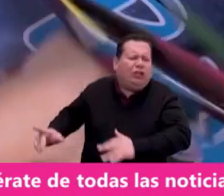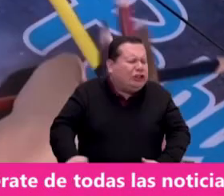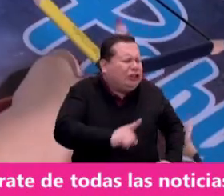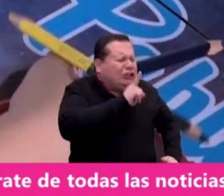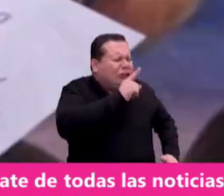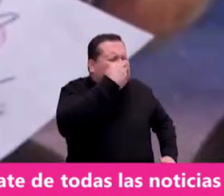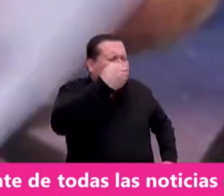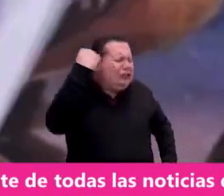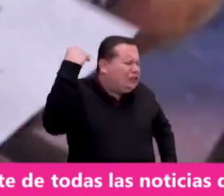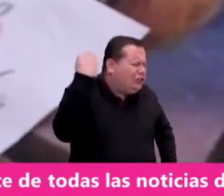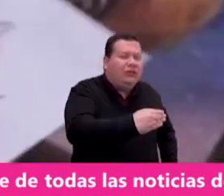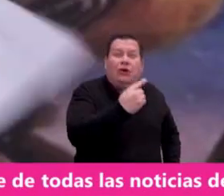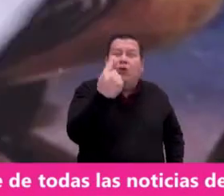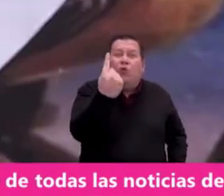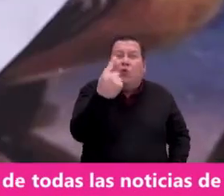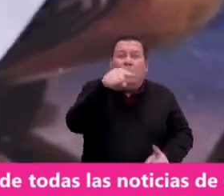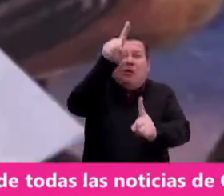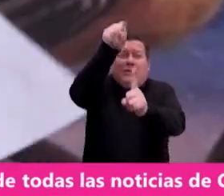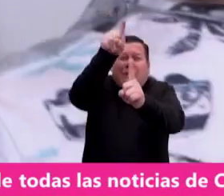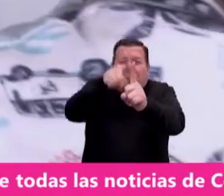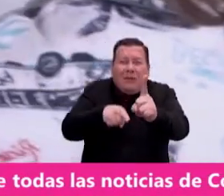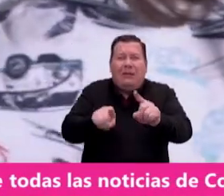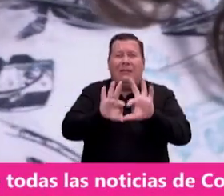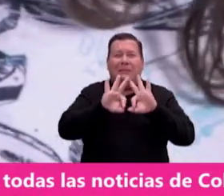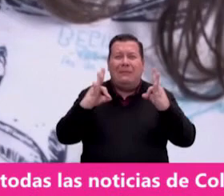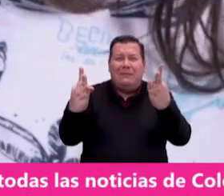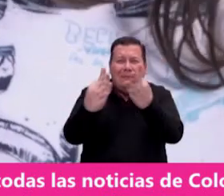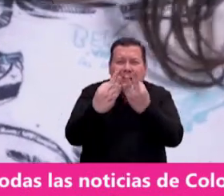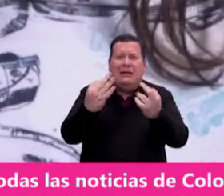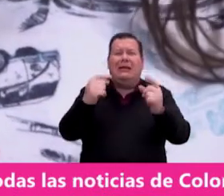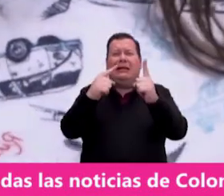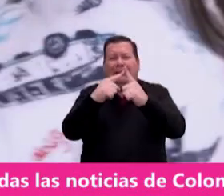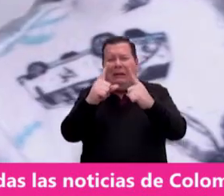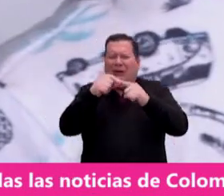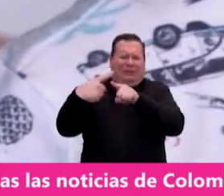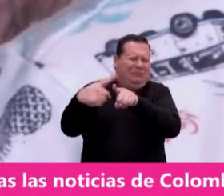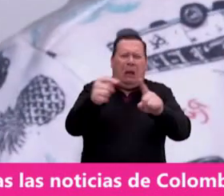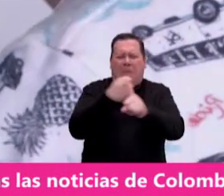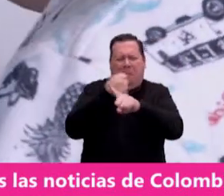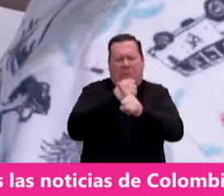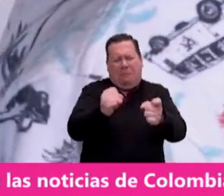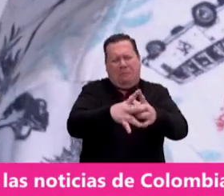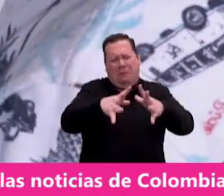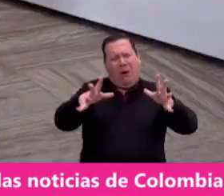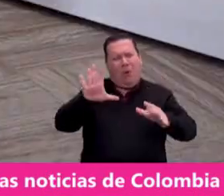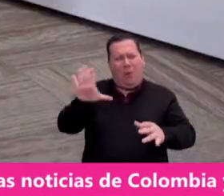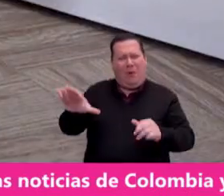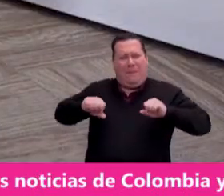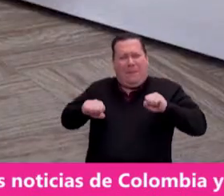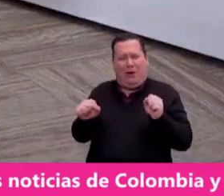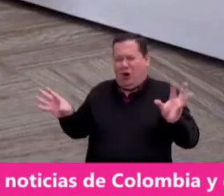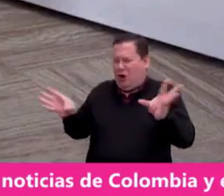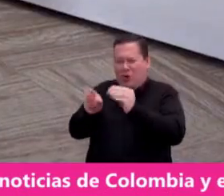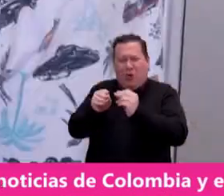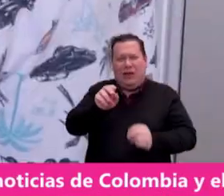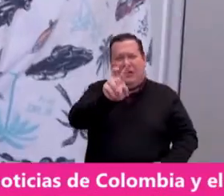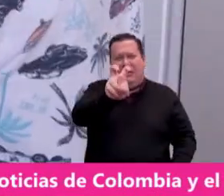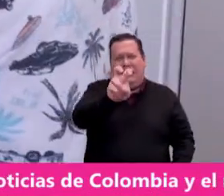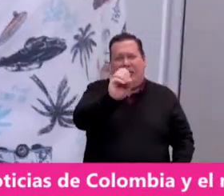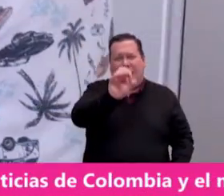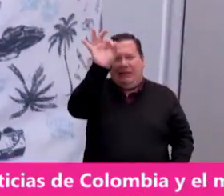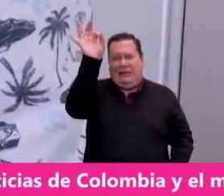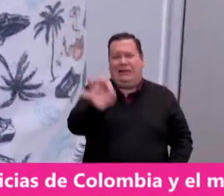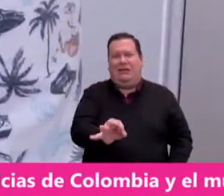¡Déjeme en paz! ¡Cállese! ¡Usted no sirve para nada! Tan solo en un mes de cuarentena aumentaron los casos de violencia intrafamiliar